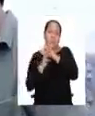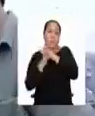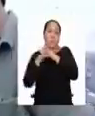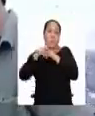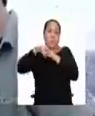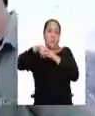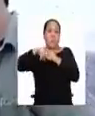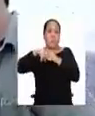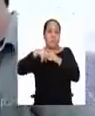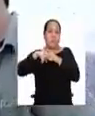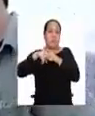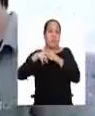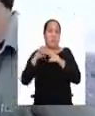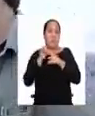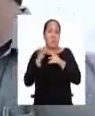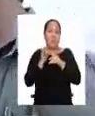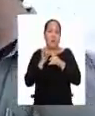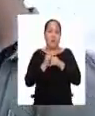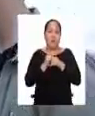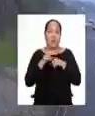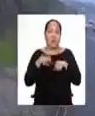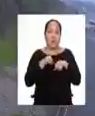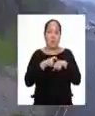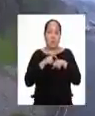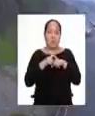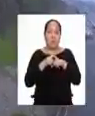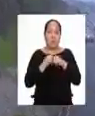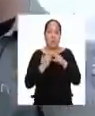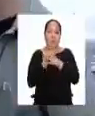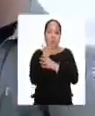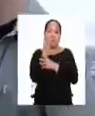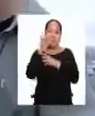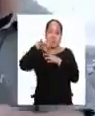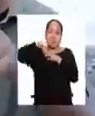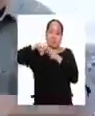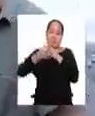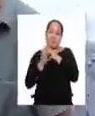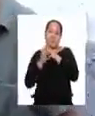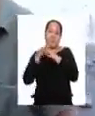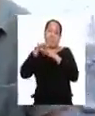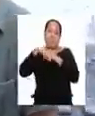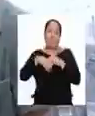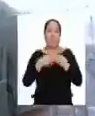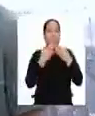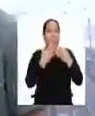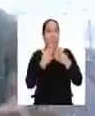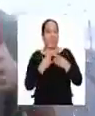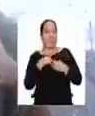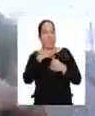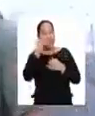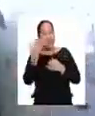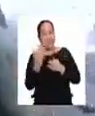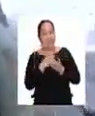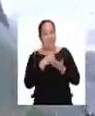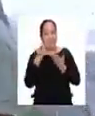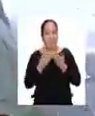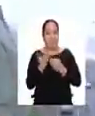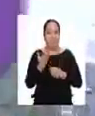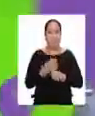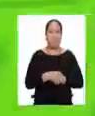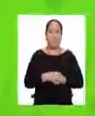formar como una segunda malla ya más natural. Muchas gracias, Renzo. No, gracias. Nosotros ya nos vemos en el estudio.